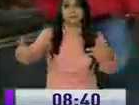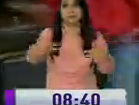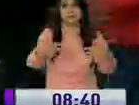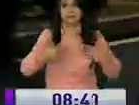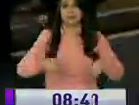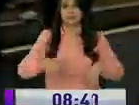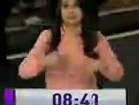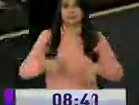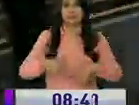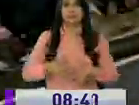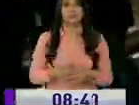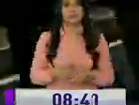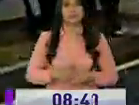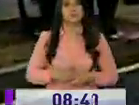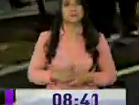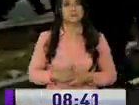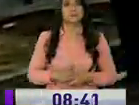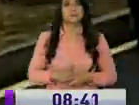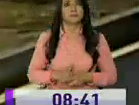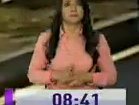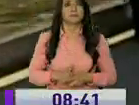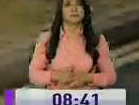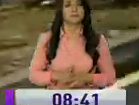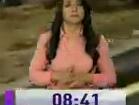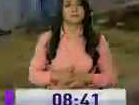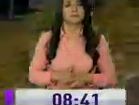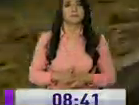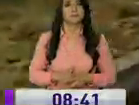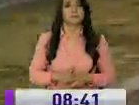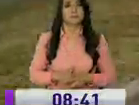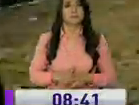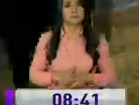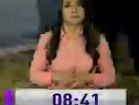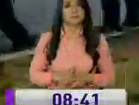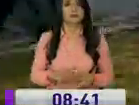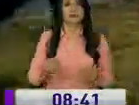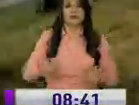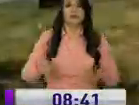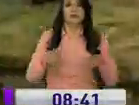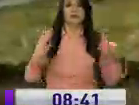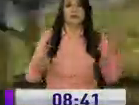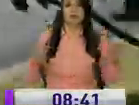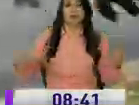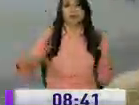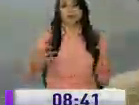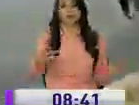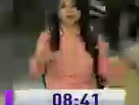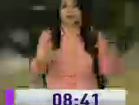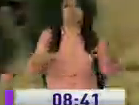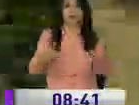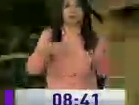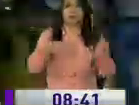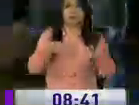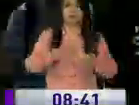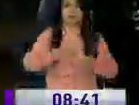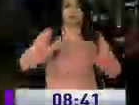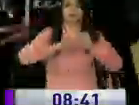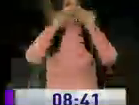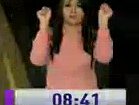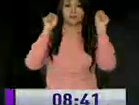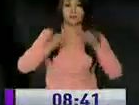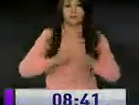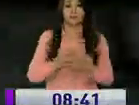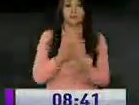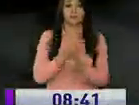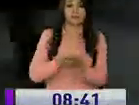los volqueteros, las volquetas, transporte pesado, quienes se han tomado la vía y está cerrada desde horas muy tempranas, lo que ha